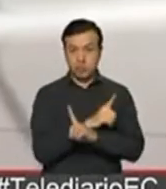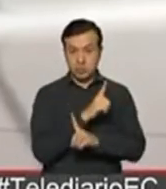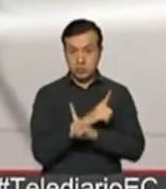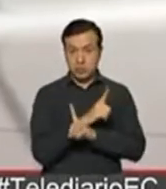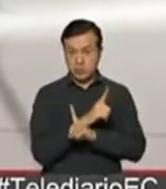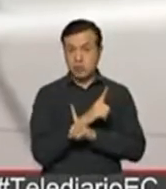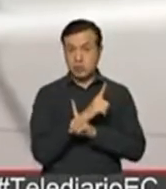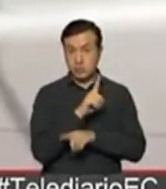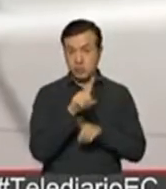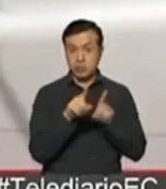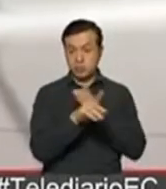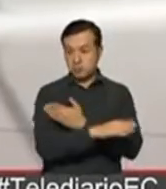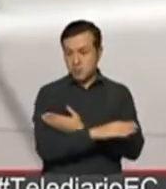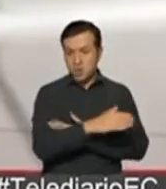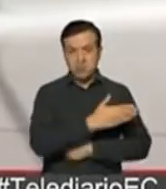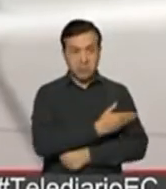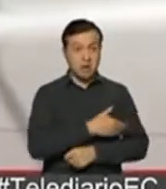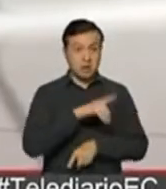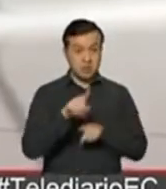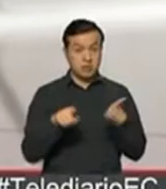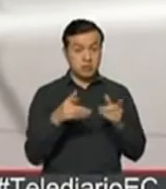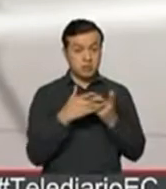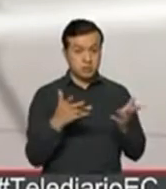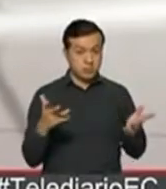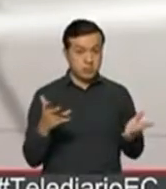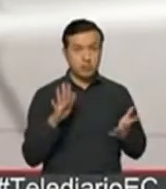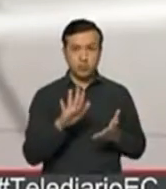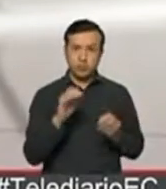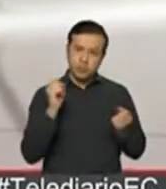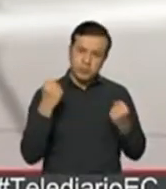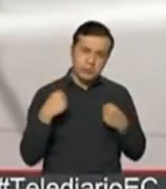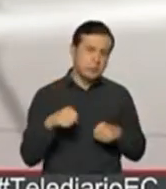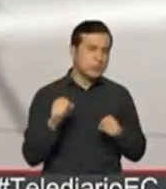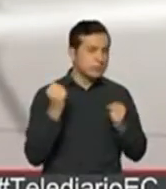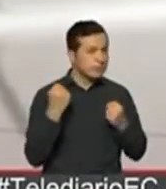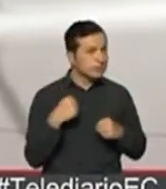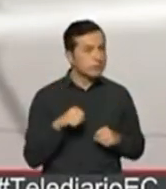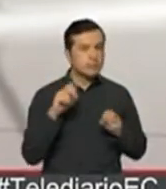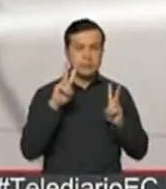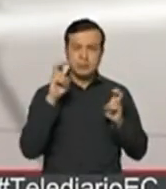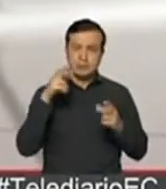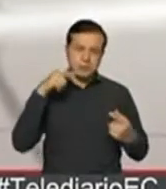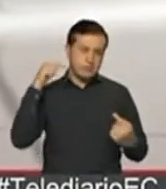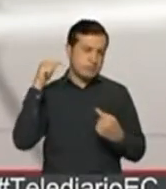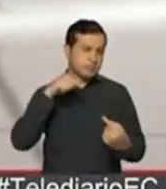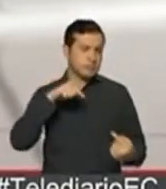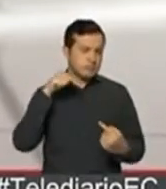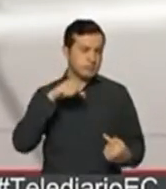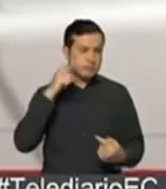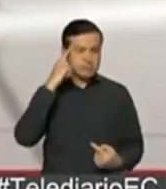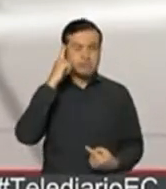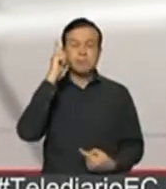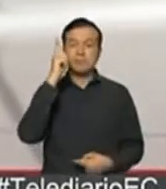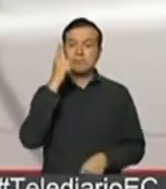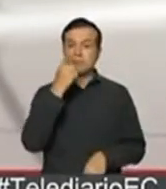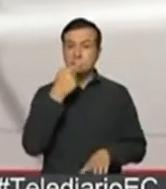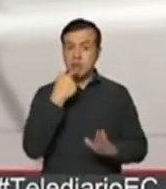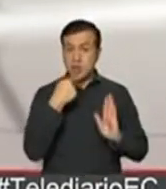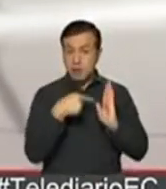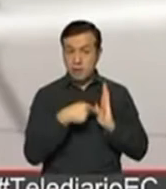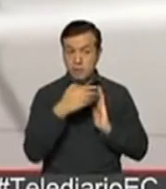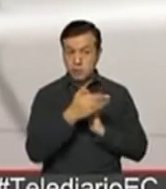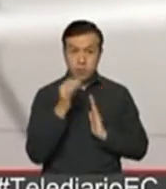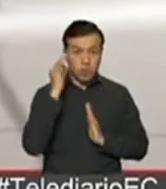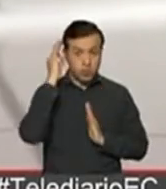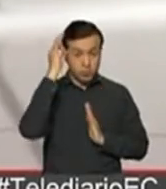permanentes y también recordamos que ese sacrificio en el campo de batalla vale como ejemplo para el futuro